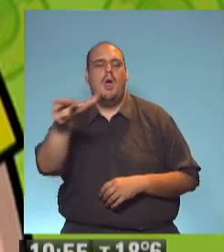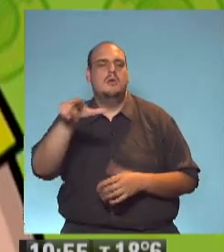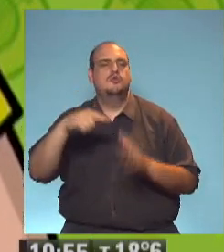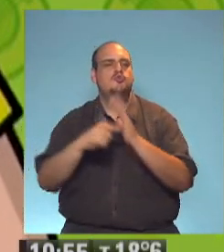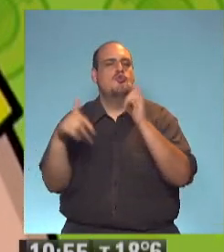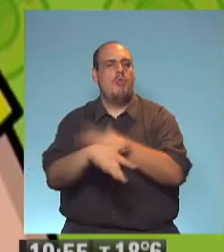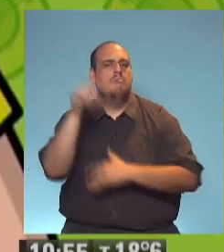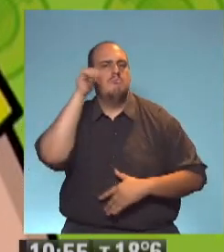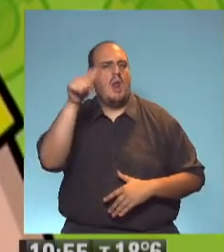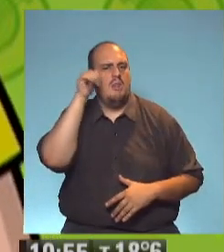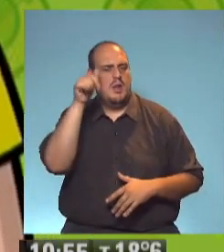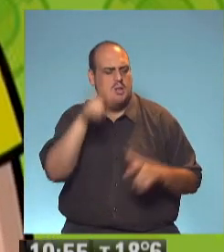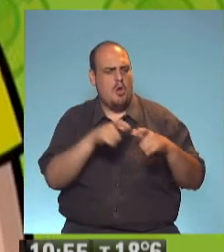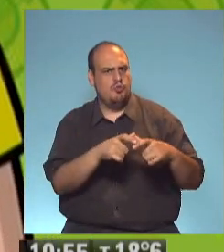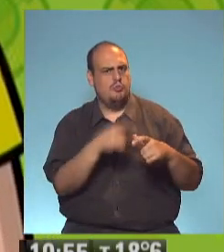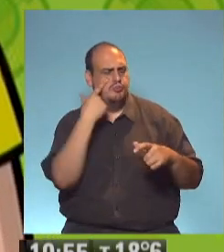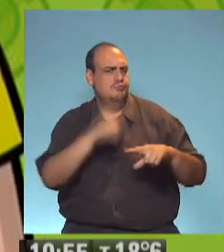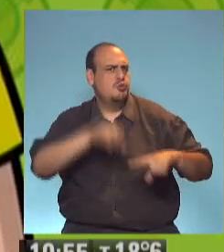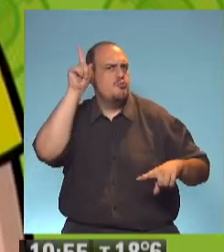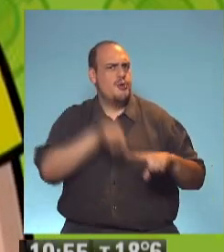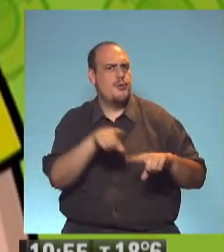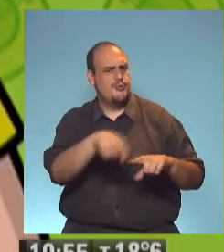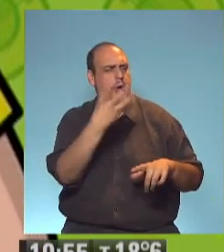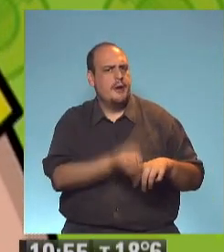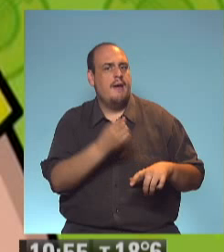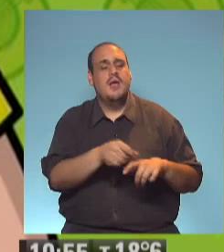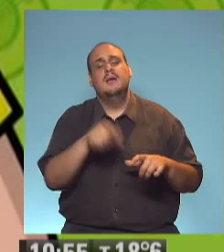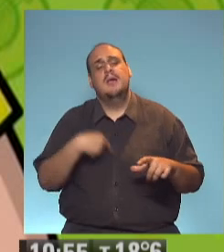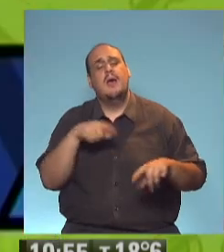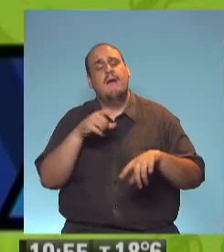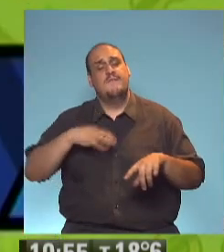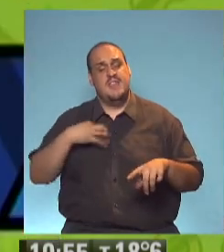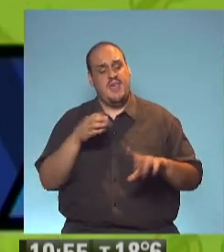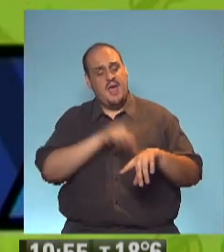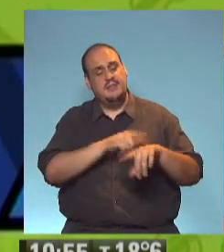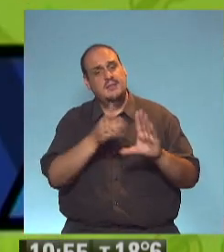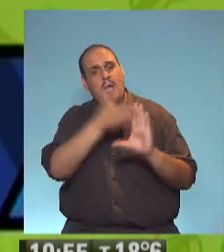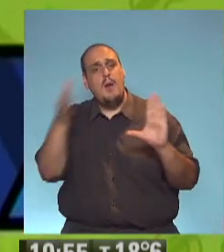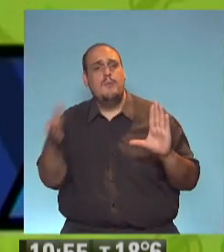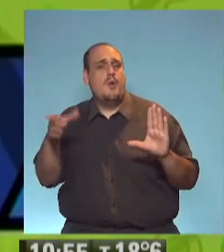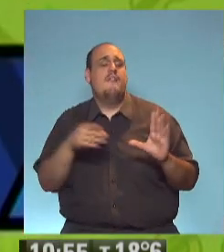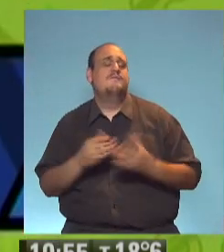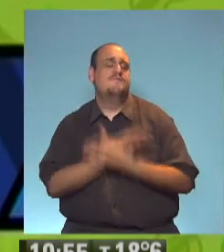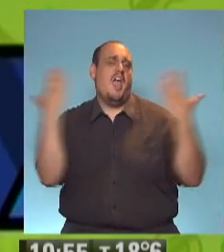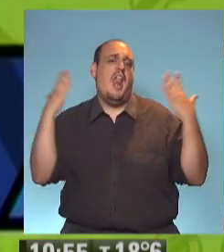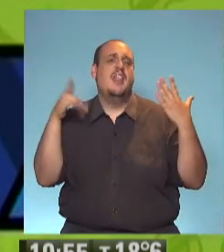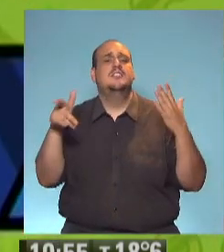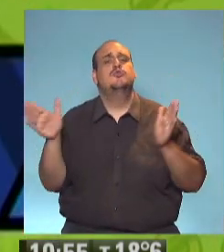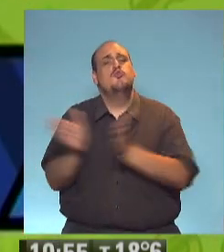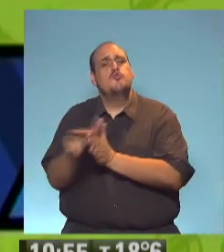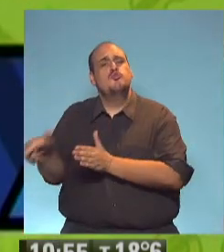disco más reconocido. Fue el periodo más feliz de mi vida, junto a mi amigo, el gran